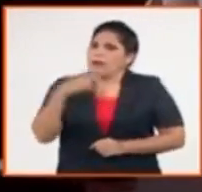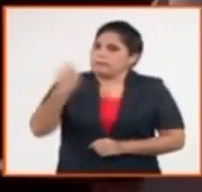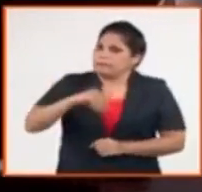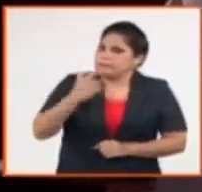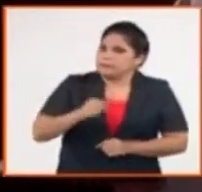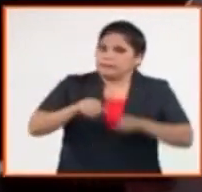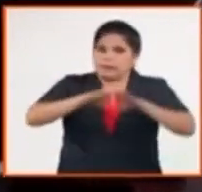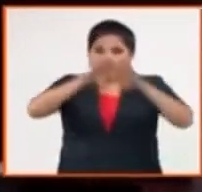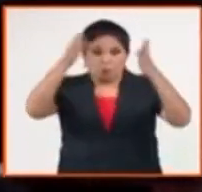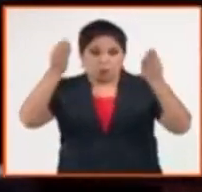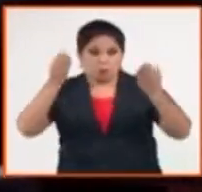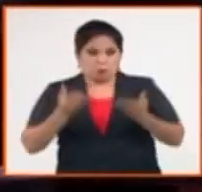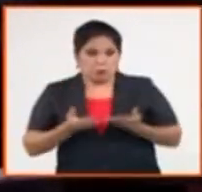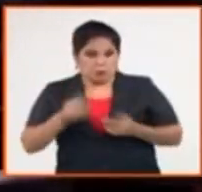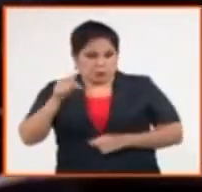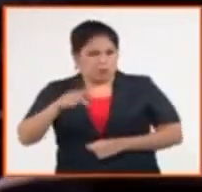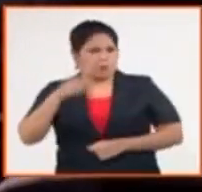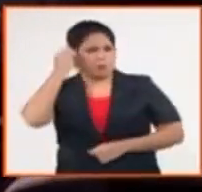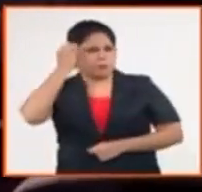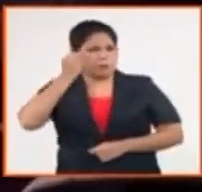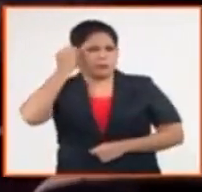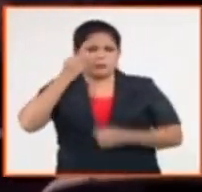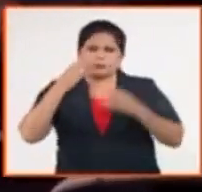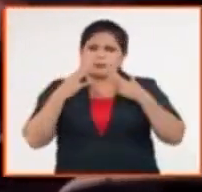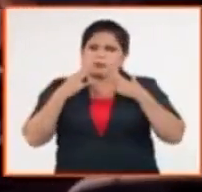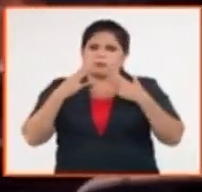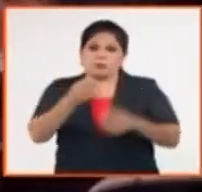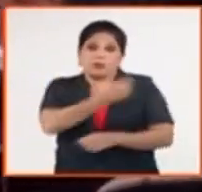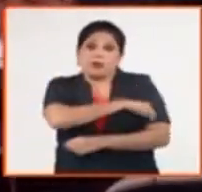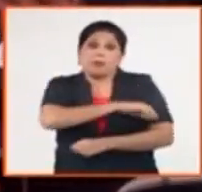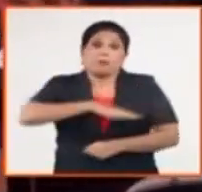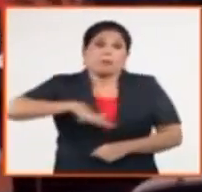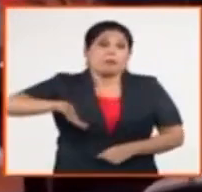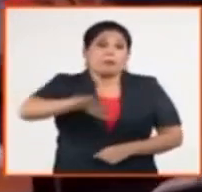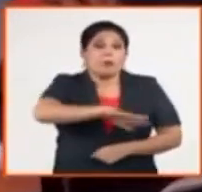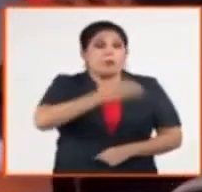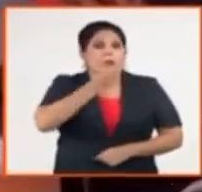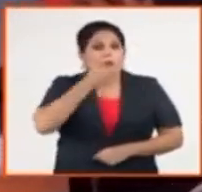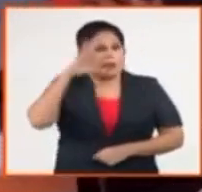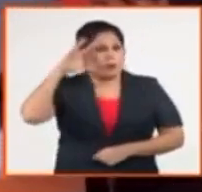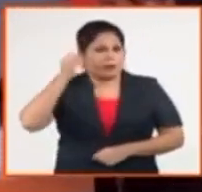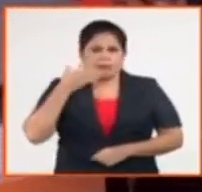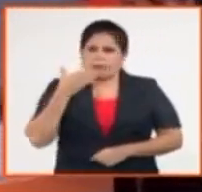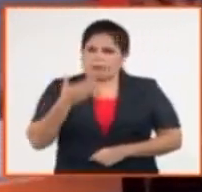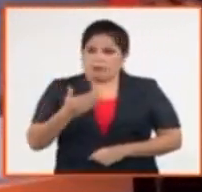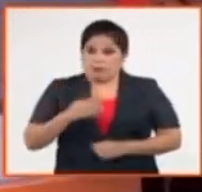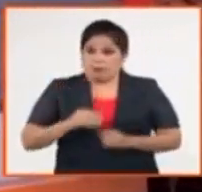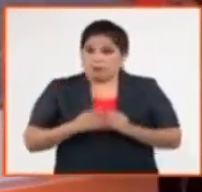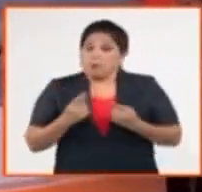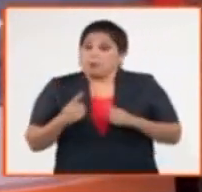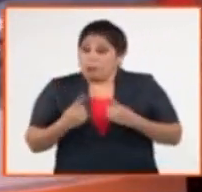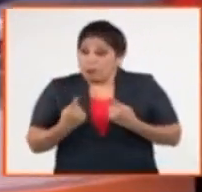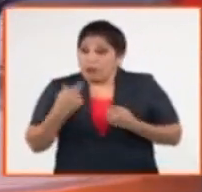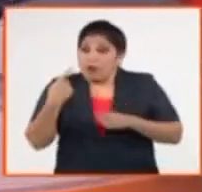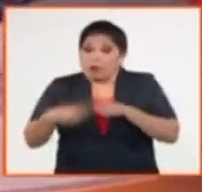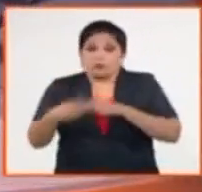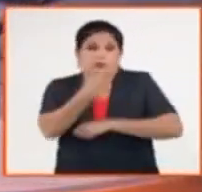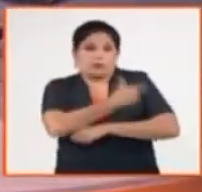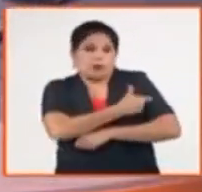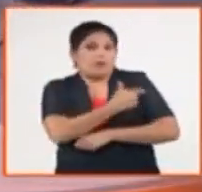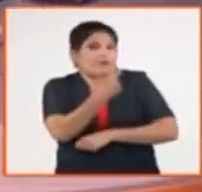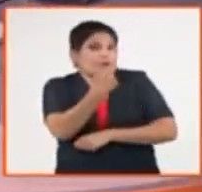real. Y yo pienso que esto es importante, que la población comprenda esto, porque fíjate, a diferencia de otras vacunas, que son